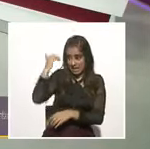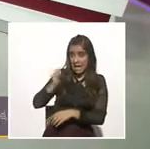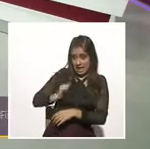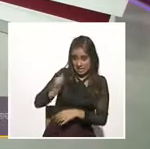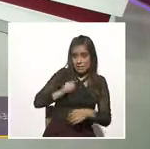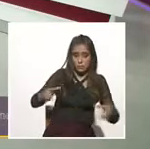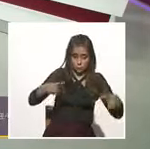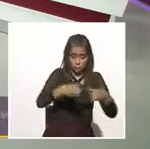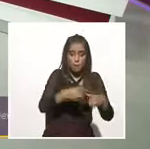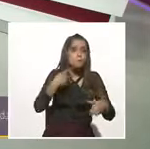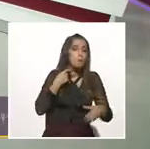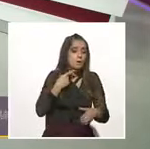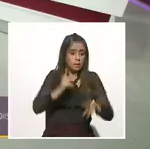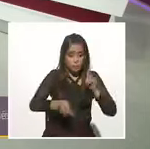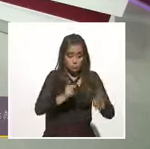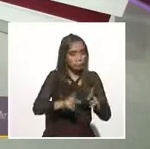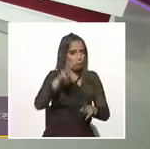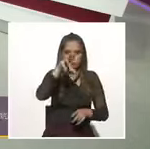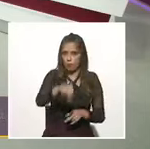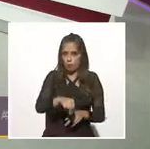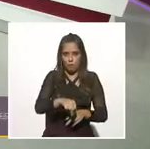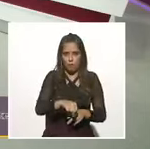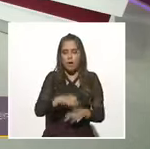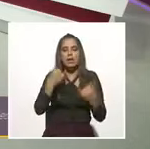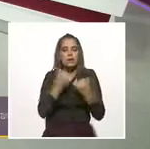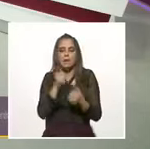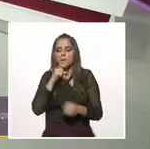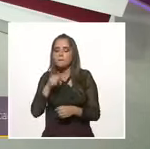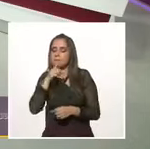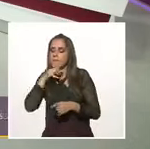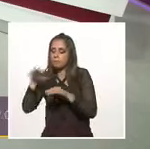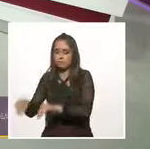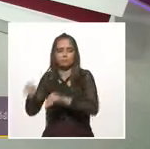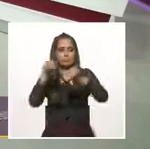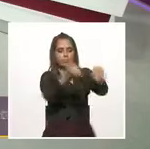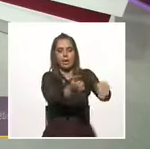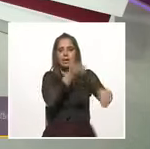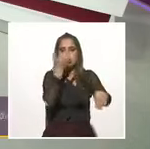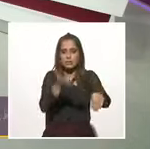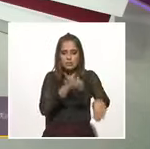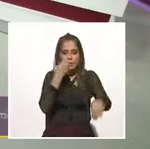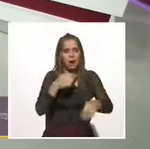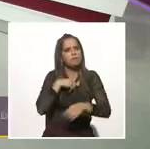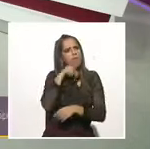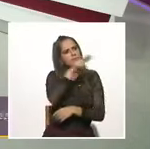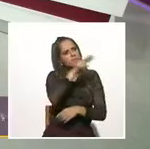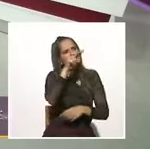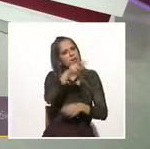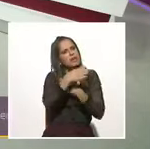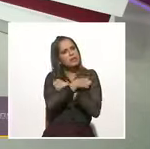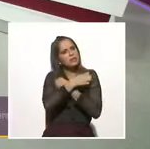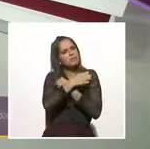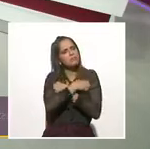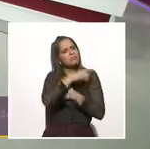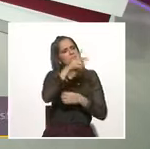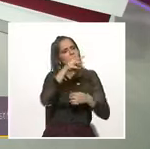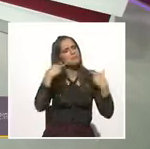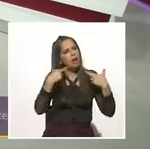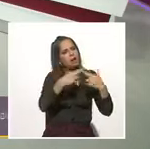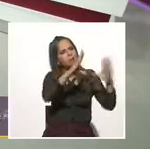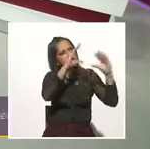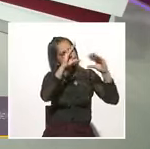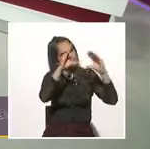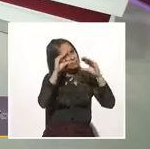una escuela que fue la escuela que tus padres eligieron para ti, pero que tú no sabes si ya dos o tres maestros ya traen otra ideología y empiezan estas